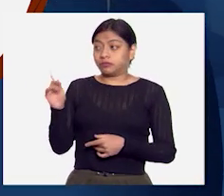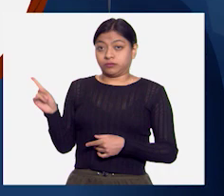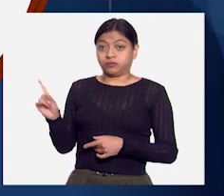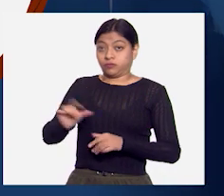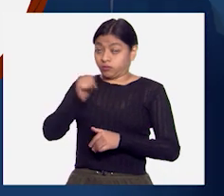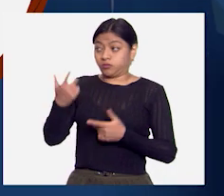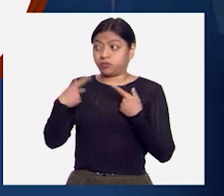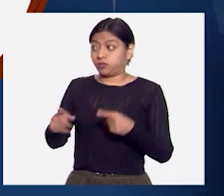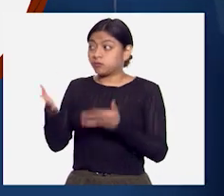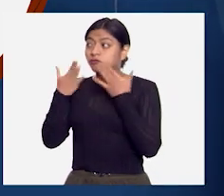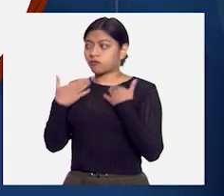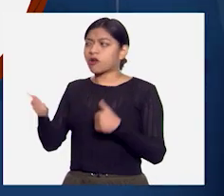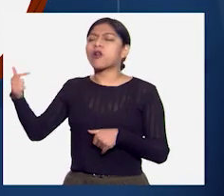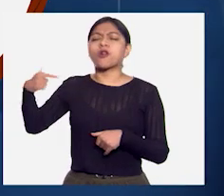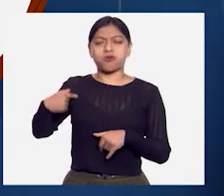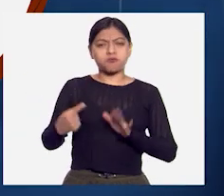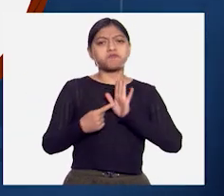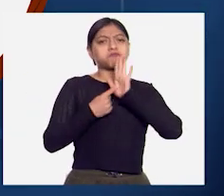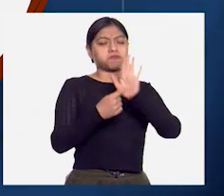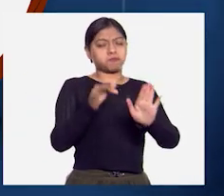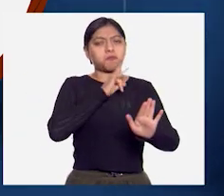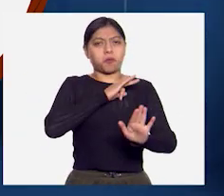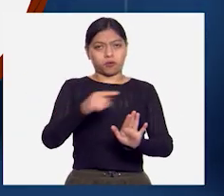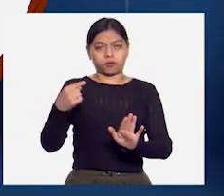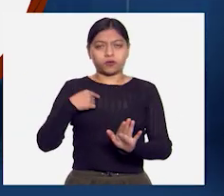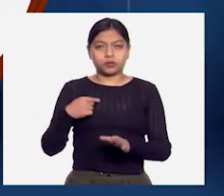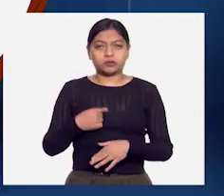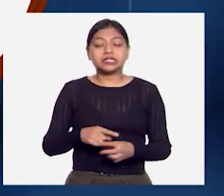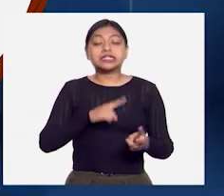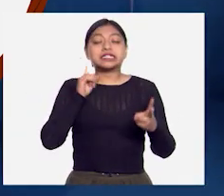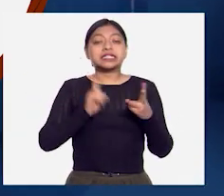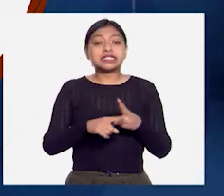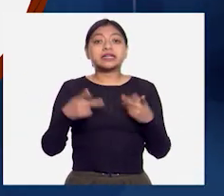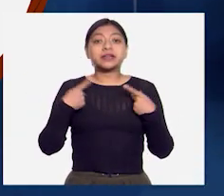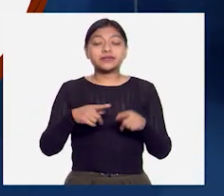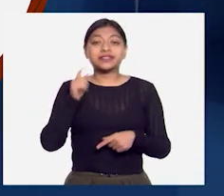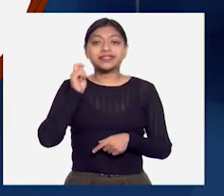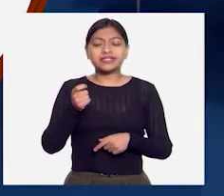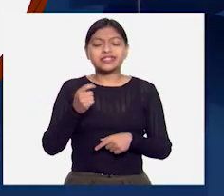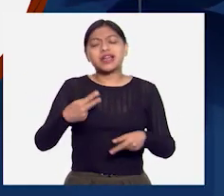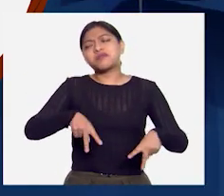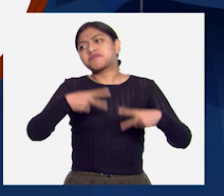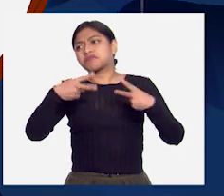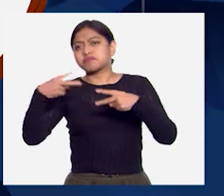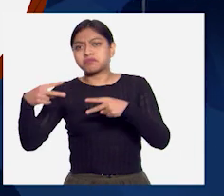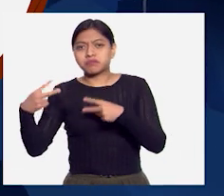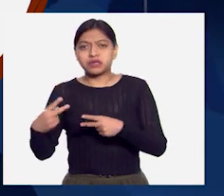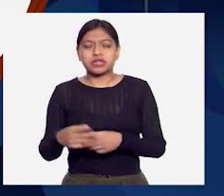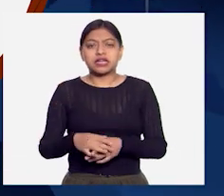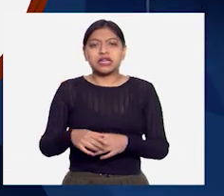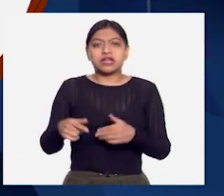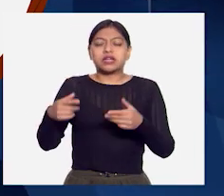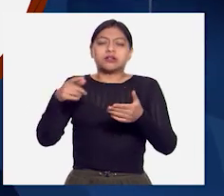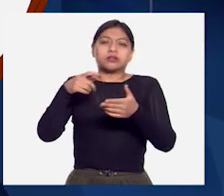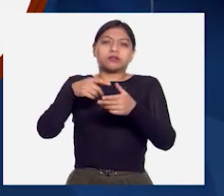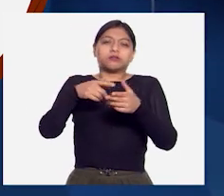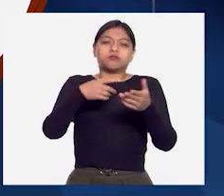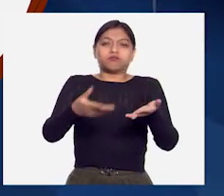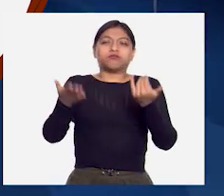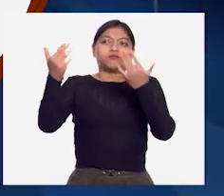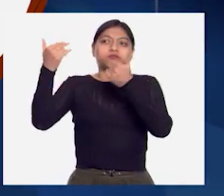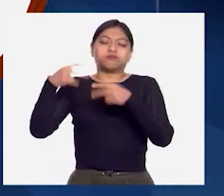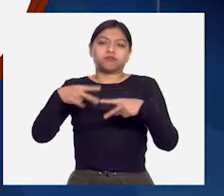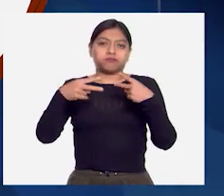cuerpo o comunidad. La tercera, persona que promueve y concierta la venta de los productos de una casa comercial